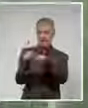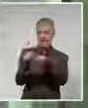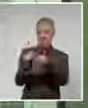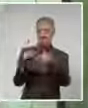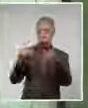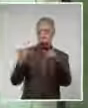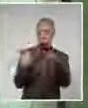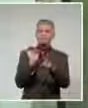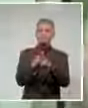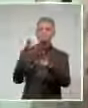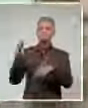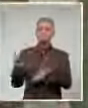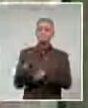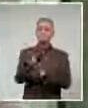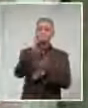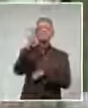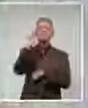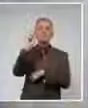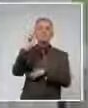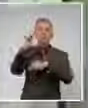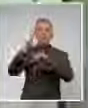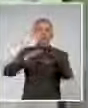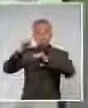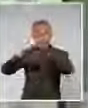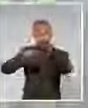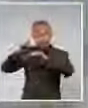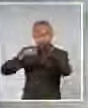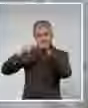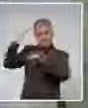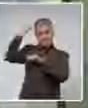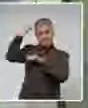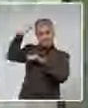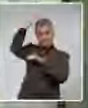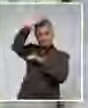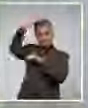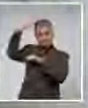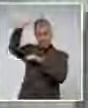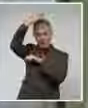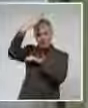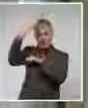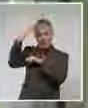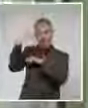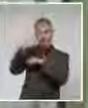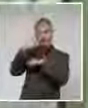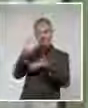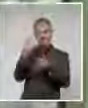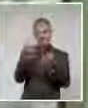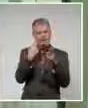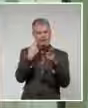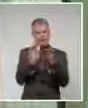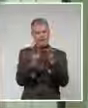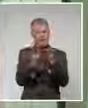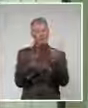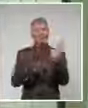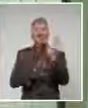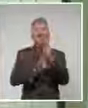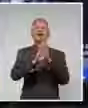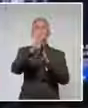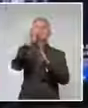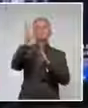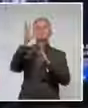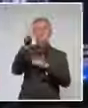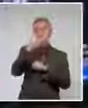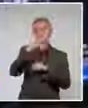un nuevo capítulo de la neurocirugía en la provincia, demostrando los avances de la medicina cubana a lo largo y ancho de la